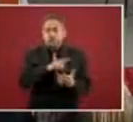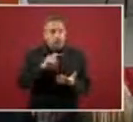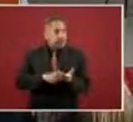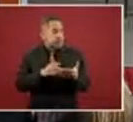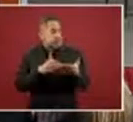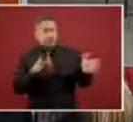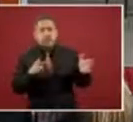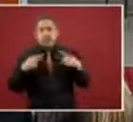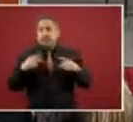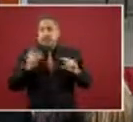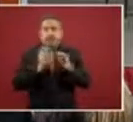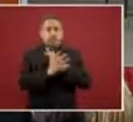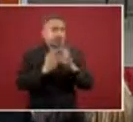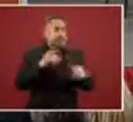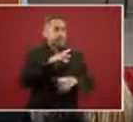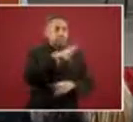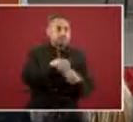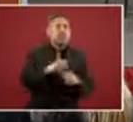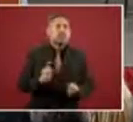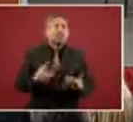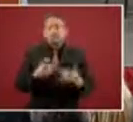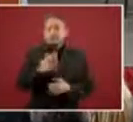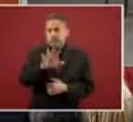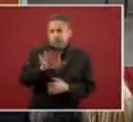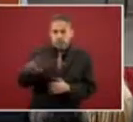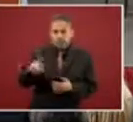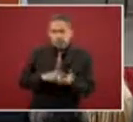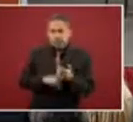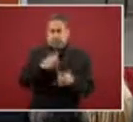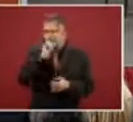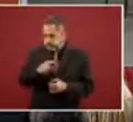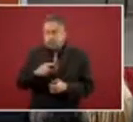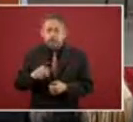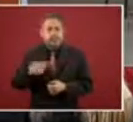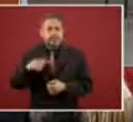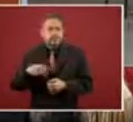hemos intervenido son 55 y en temas de movilidad y